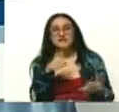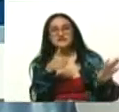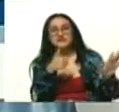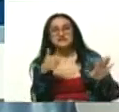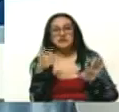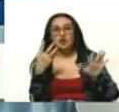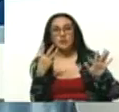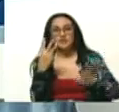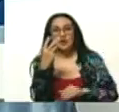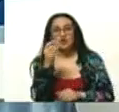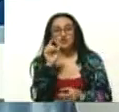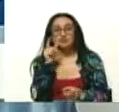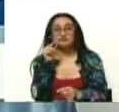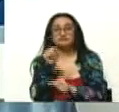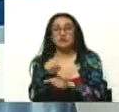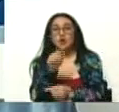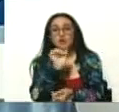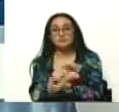1.698 acusados.